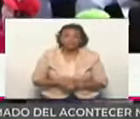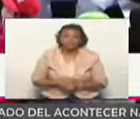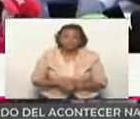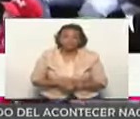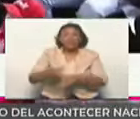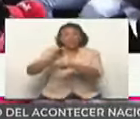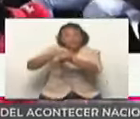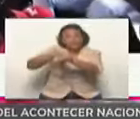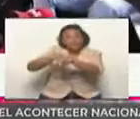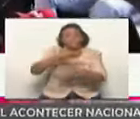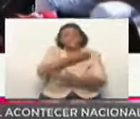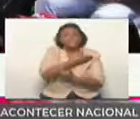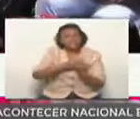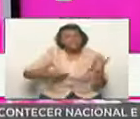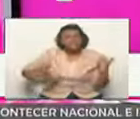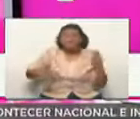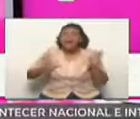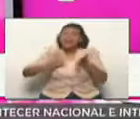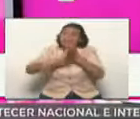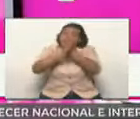Presidente, para ir cerrando,